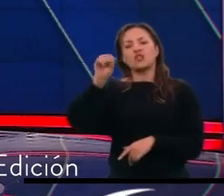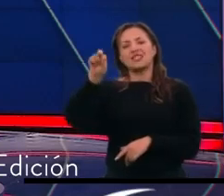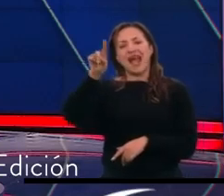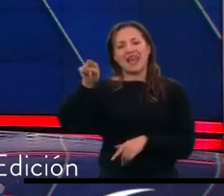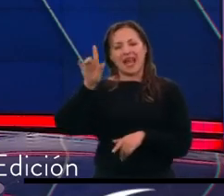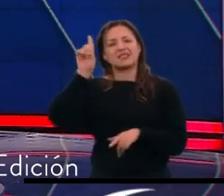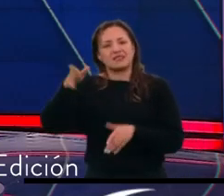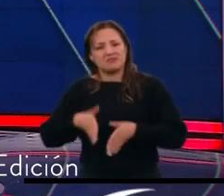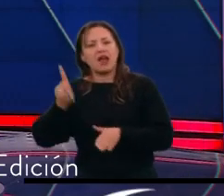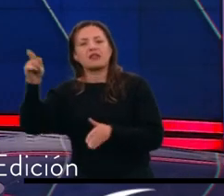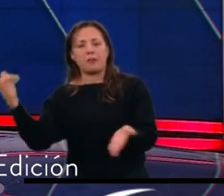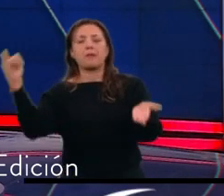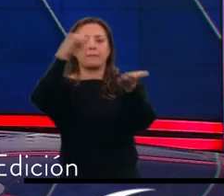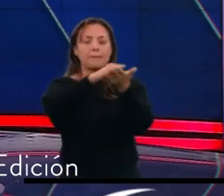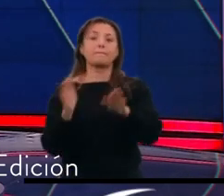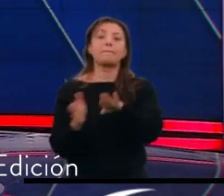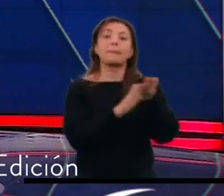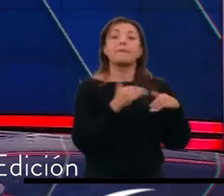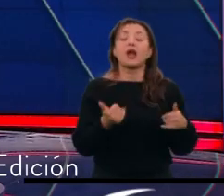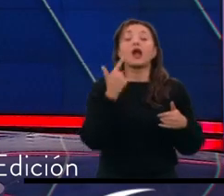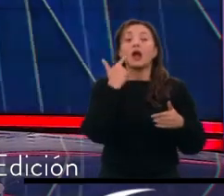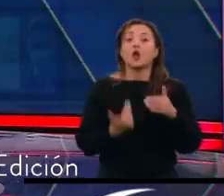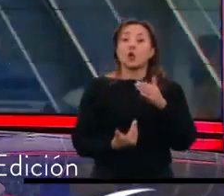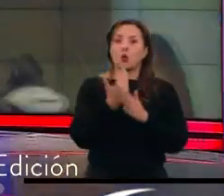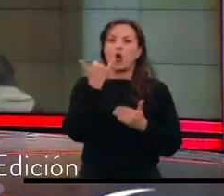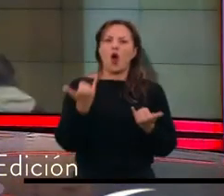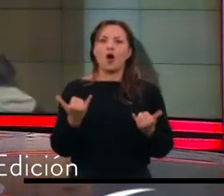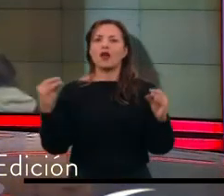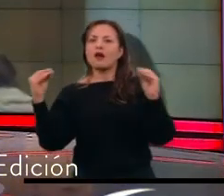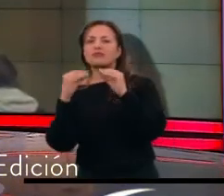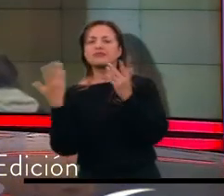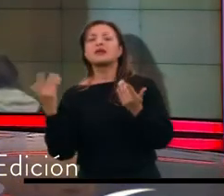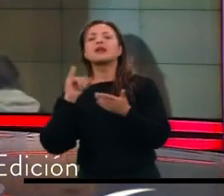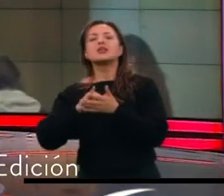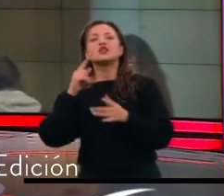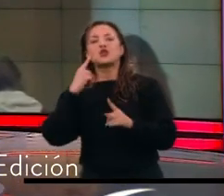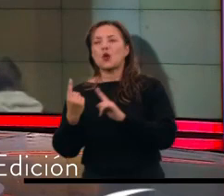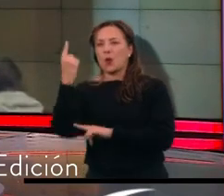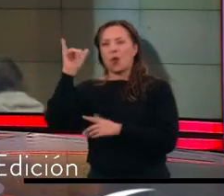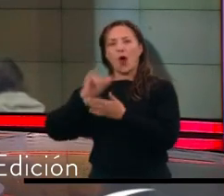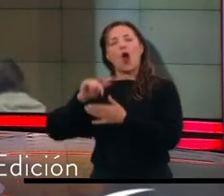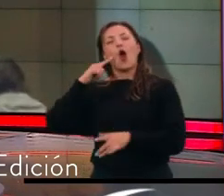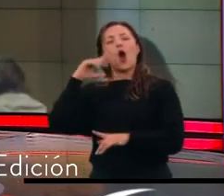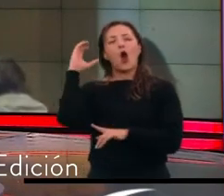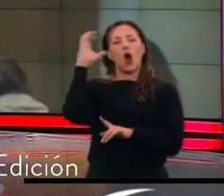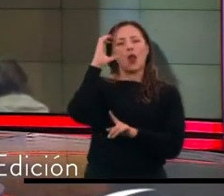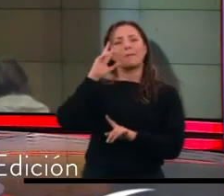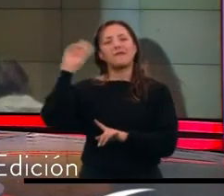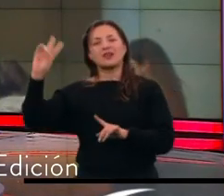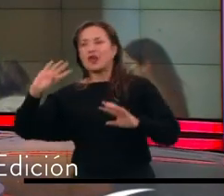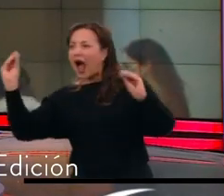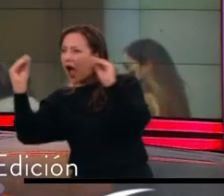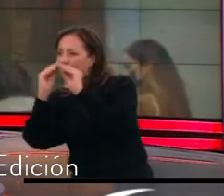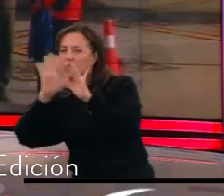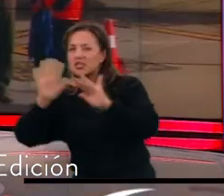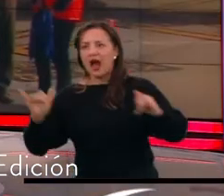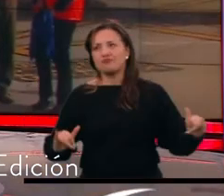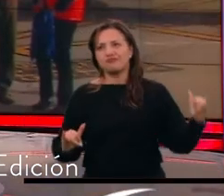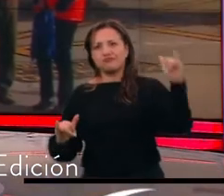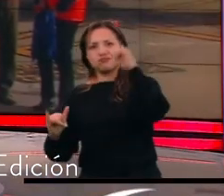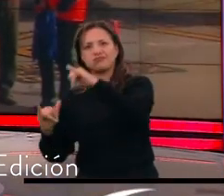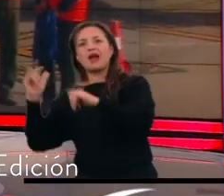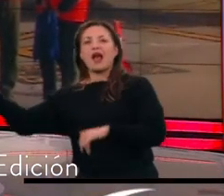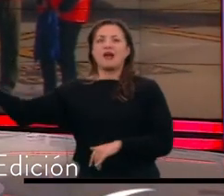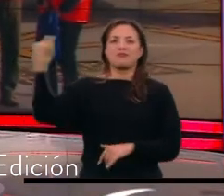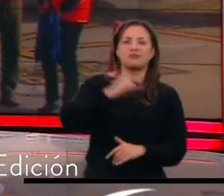un nuevo capítulo se abrió en la operación aérea entre Colombia y Venezuela tras el primer vuelo de satena a Caracas además hay fecha para la apertura